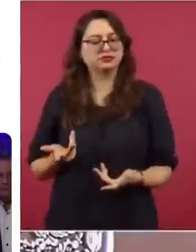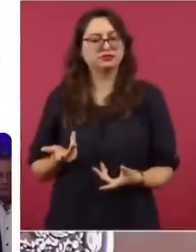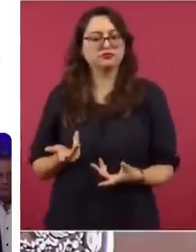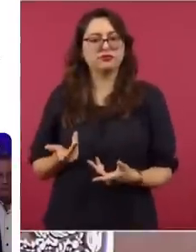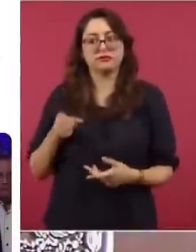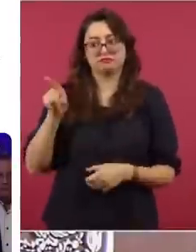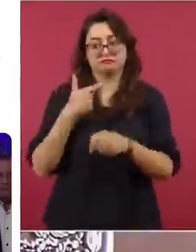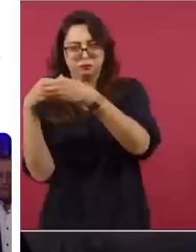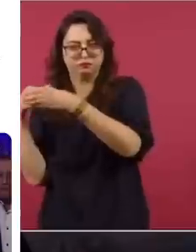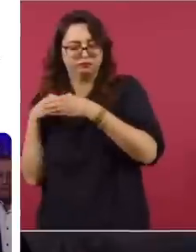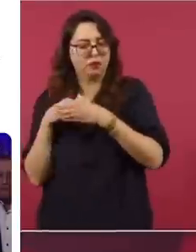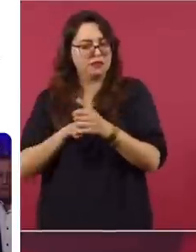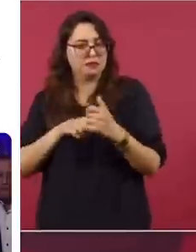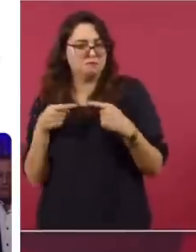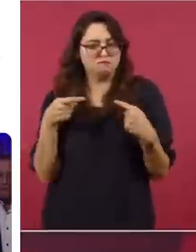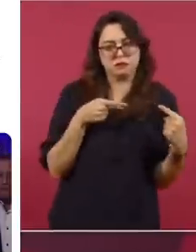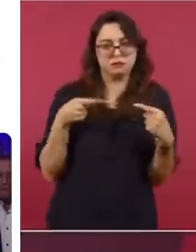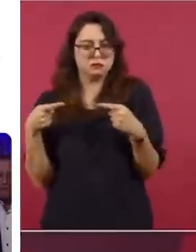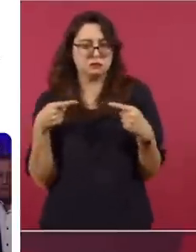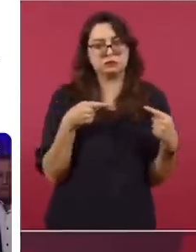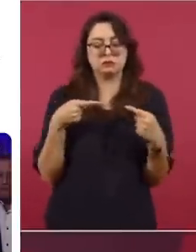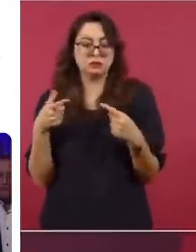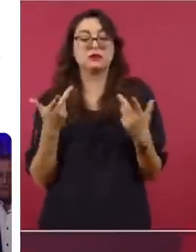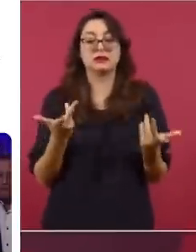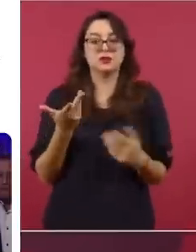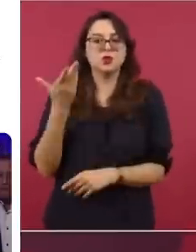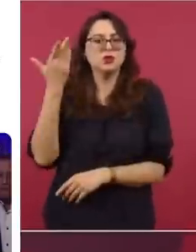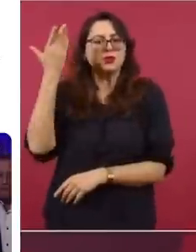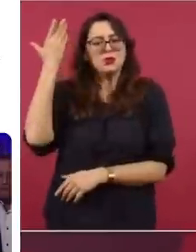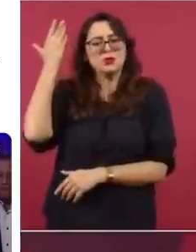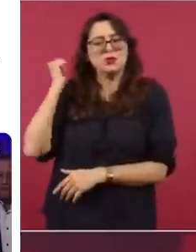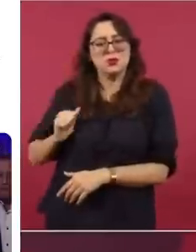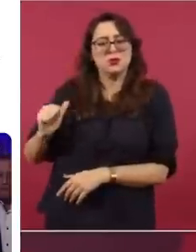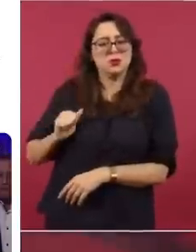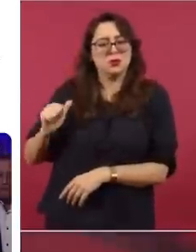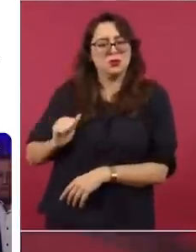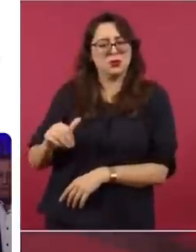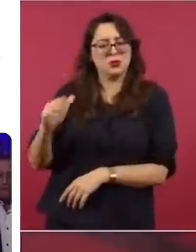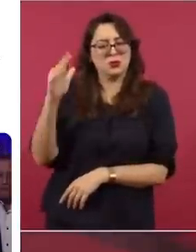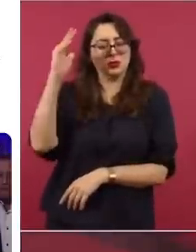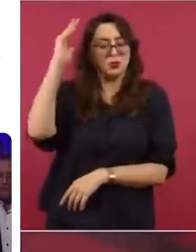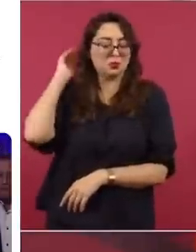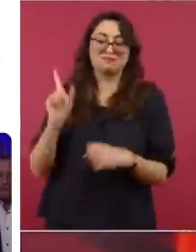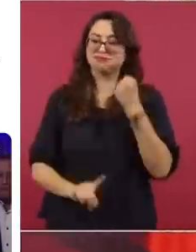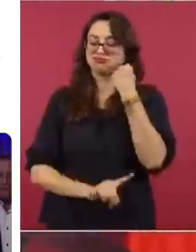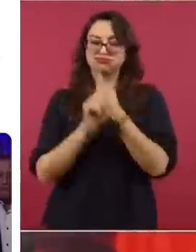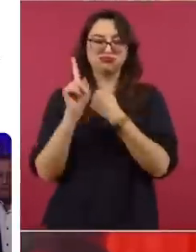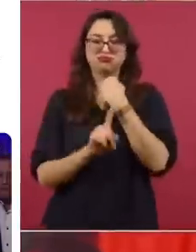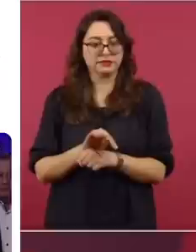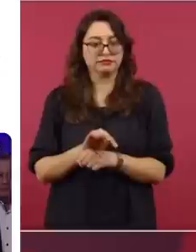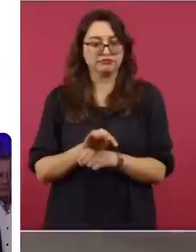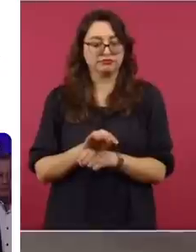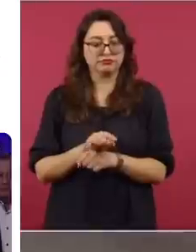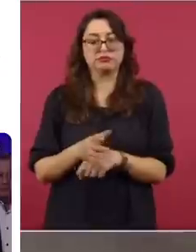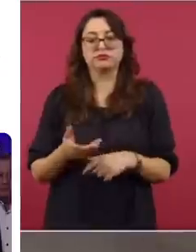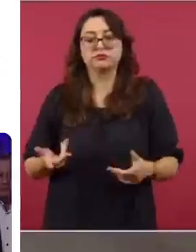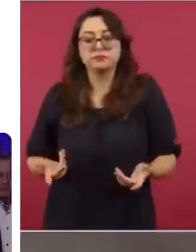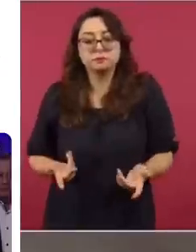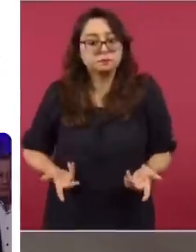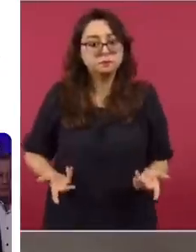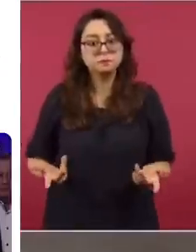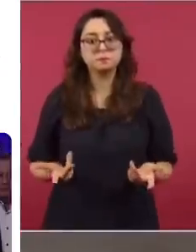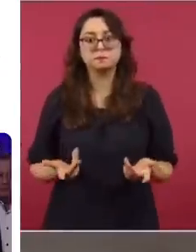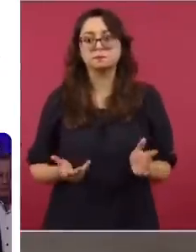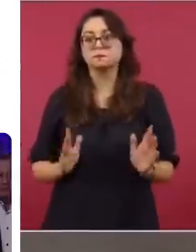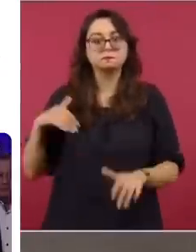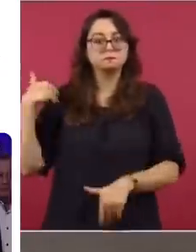hubo en Guatemala. Entonces, de esos tiempos en que se cometieron pues, muchos abusos, hicimos un trámite, ¿no?,